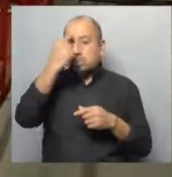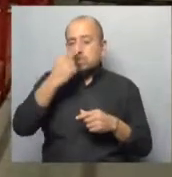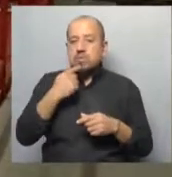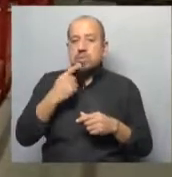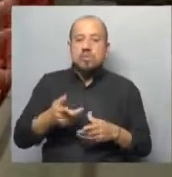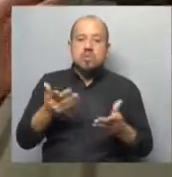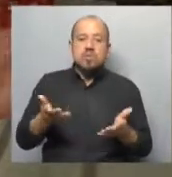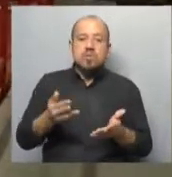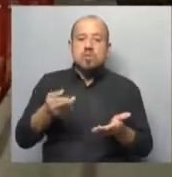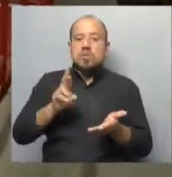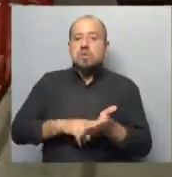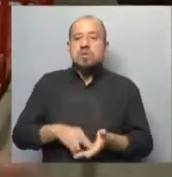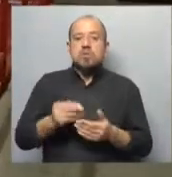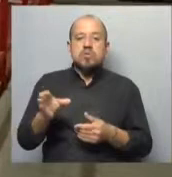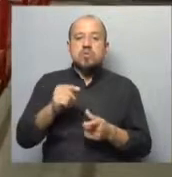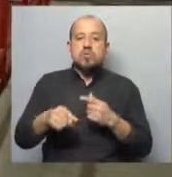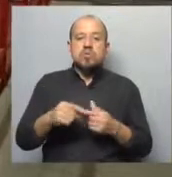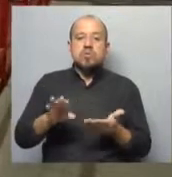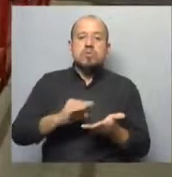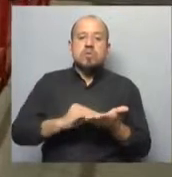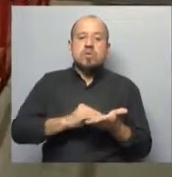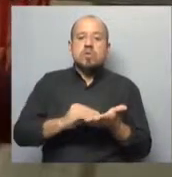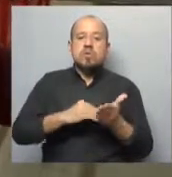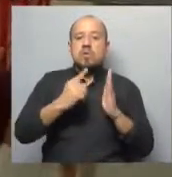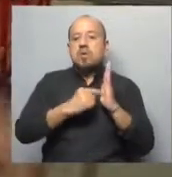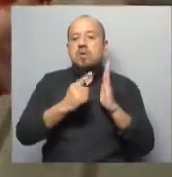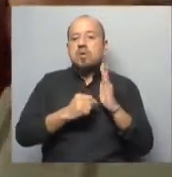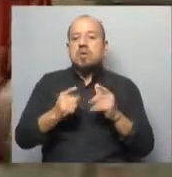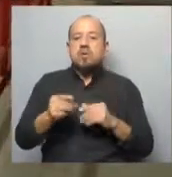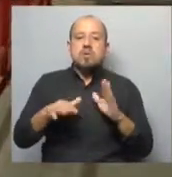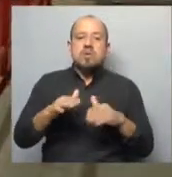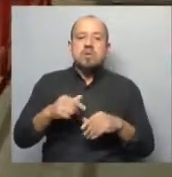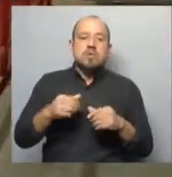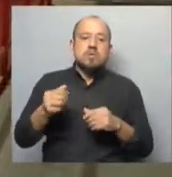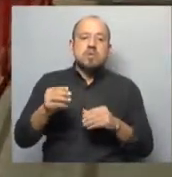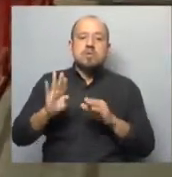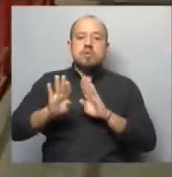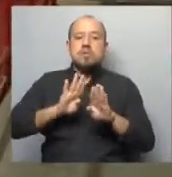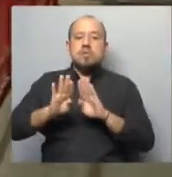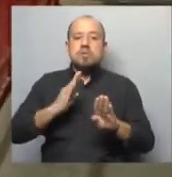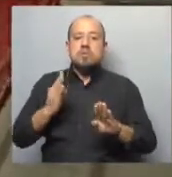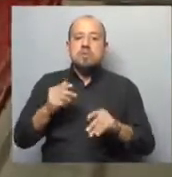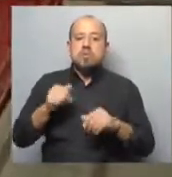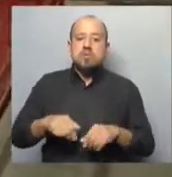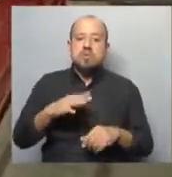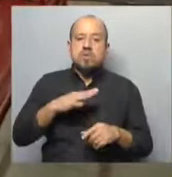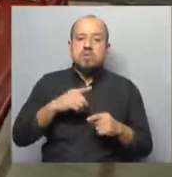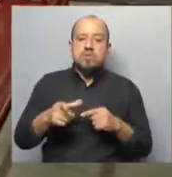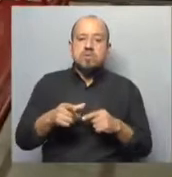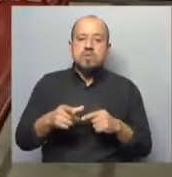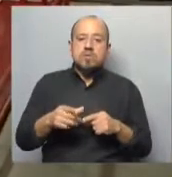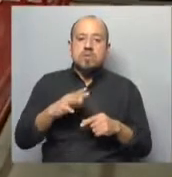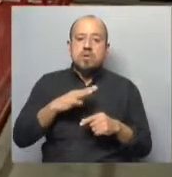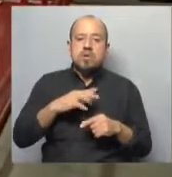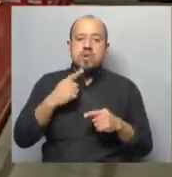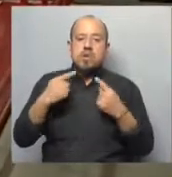día para resolver temas desde administrativos, alquileres, a veces abrir la puerta. Y hoy día ya tenemos distintos